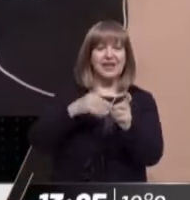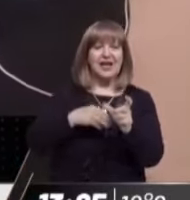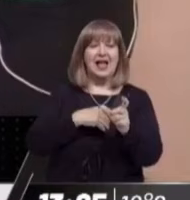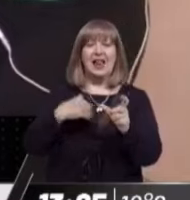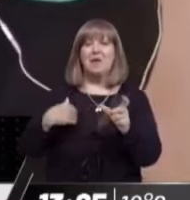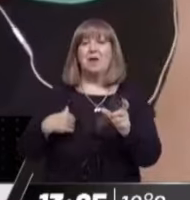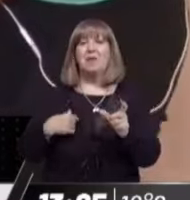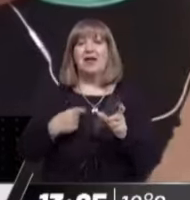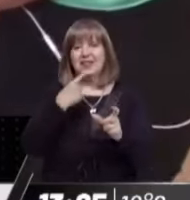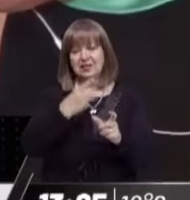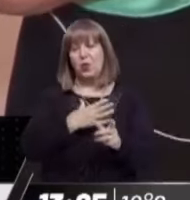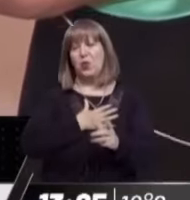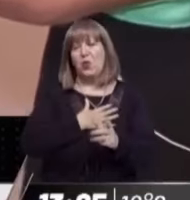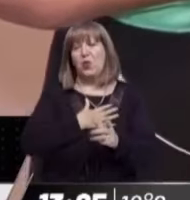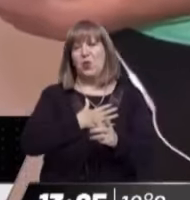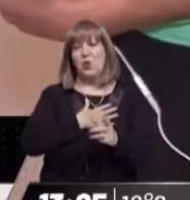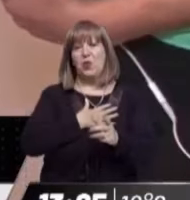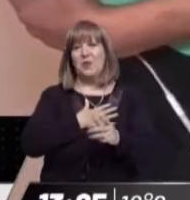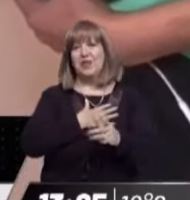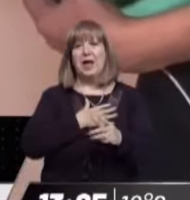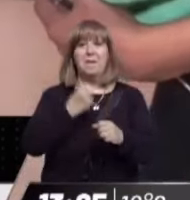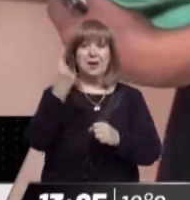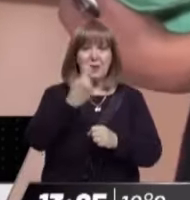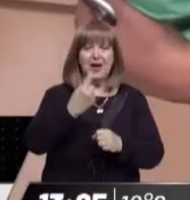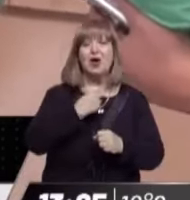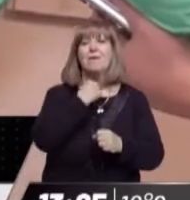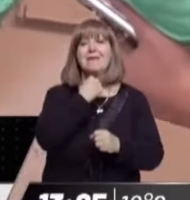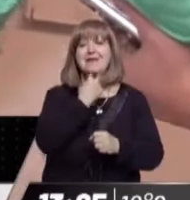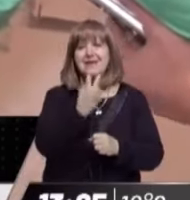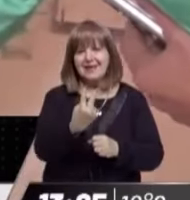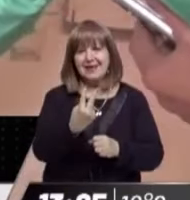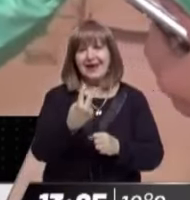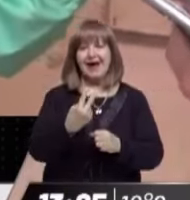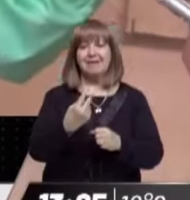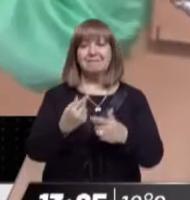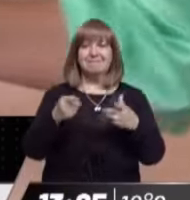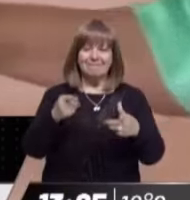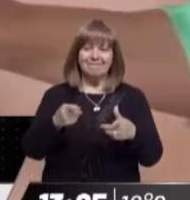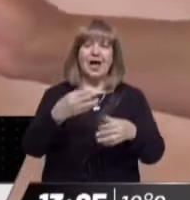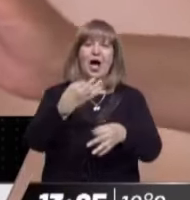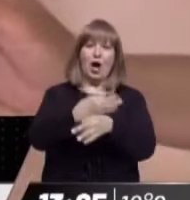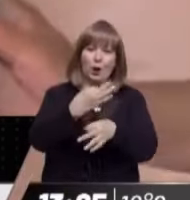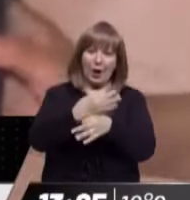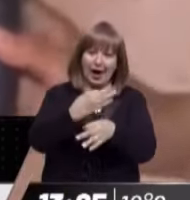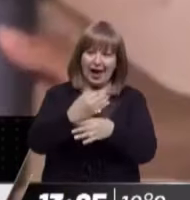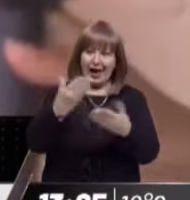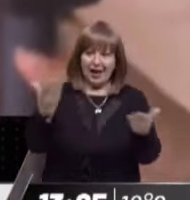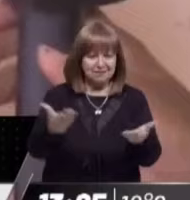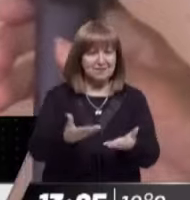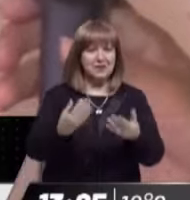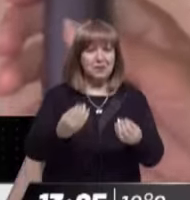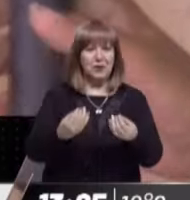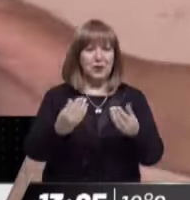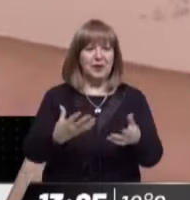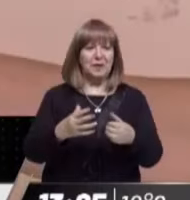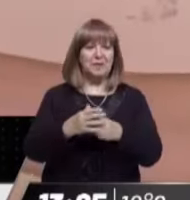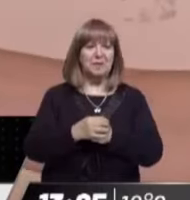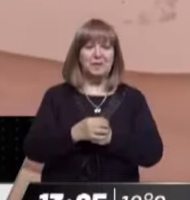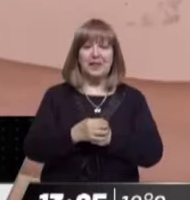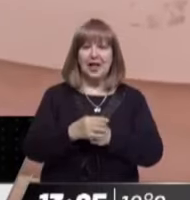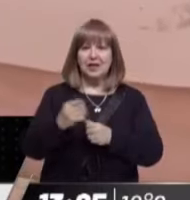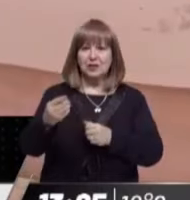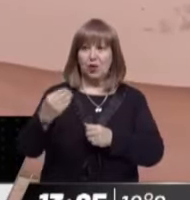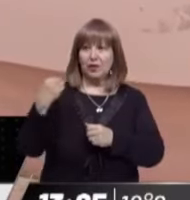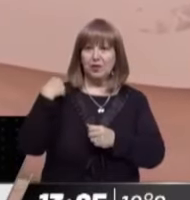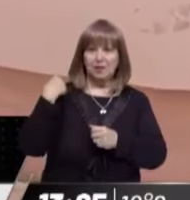emocionada. Que mi hija pertenezca acá a la escuela, con la seño, los compañeros. ¿Qué sentiste cuando te dijeron tu hija es la más lectora de Mendoza? Y